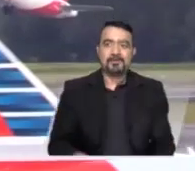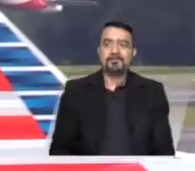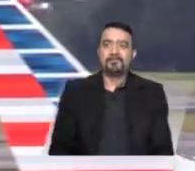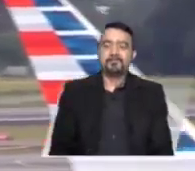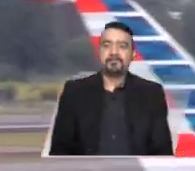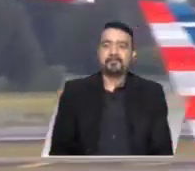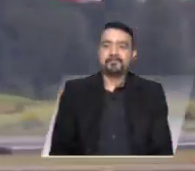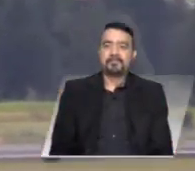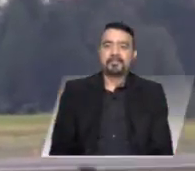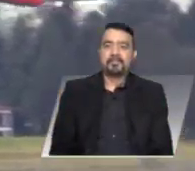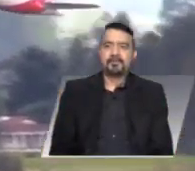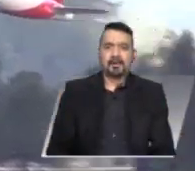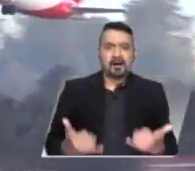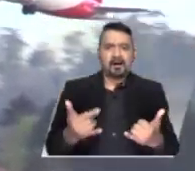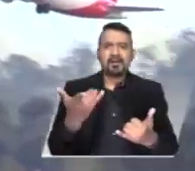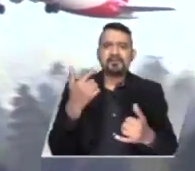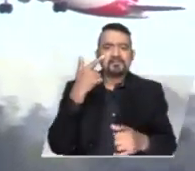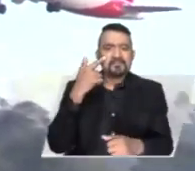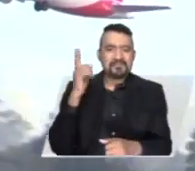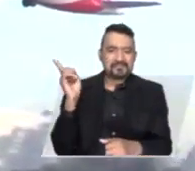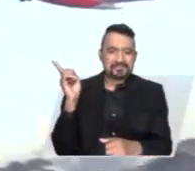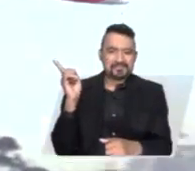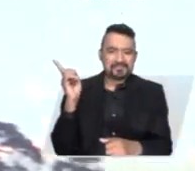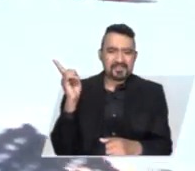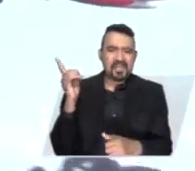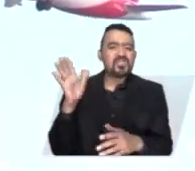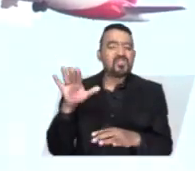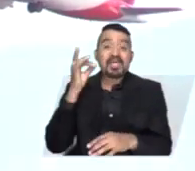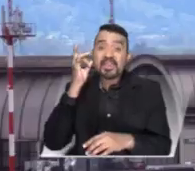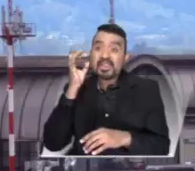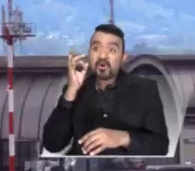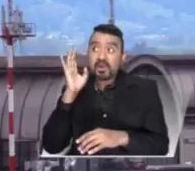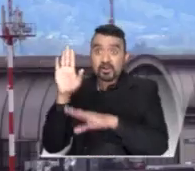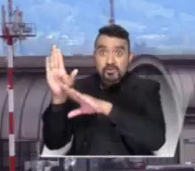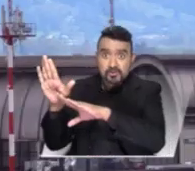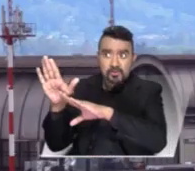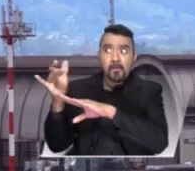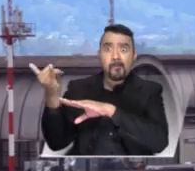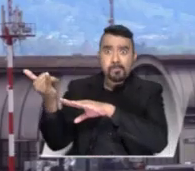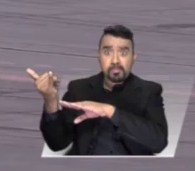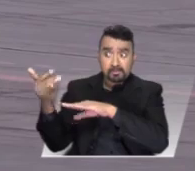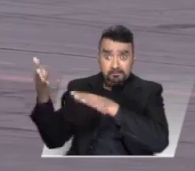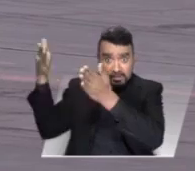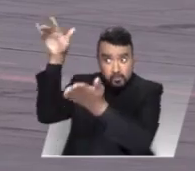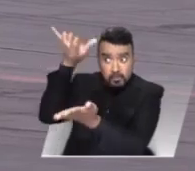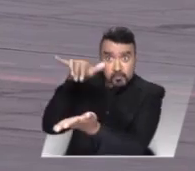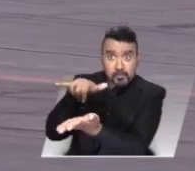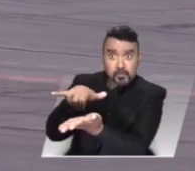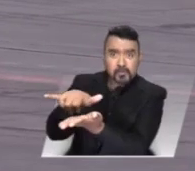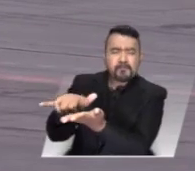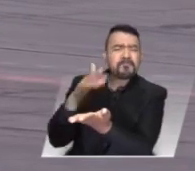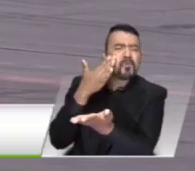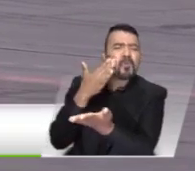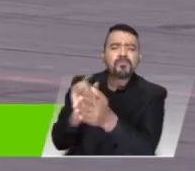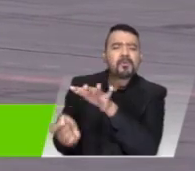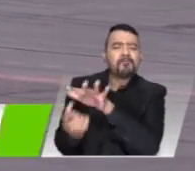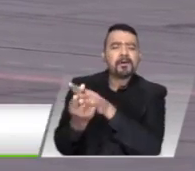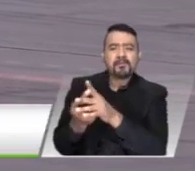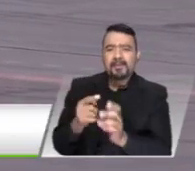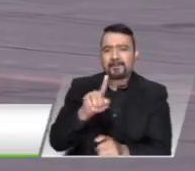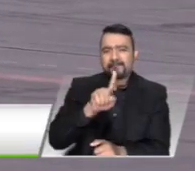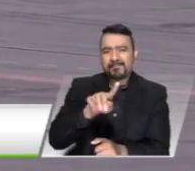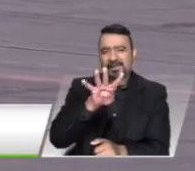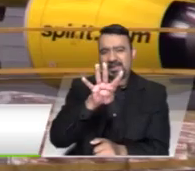esta afirmación es el mismo aeropuerto José María Córdoba en Río Negro. Desde que se puso en funcionamiento el 29 de